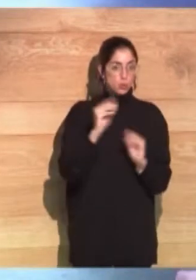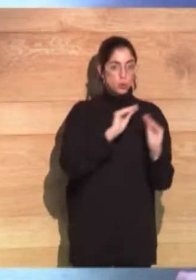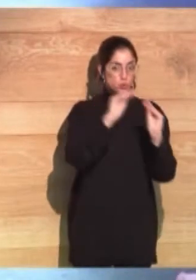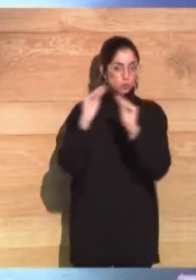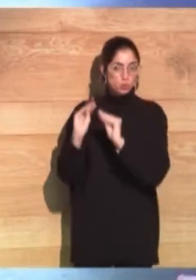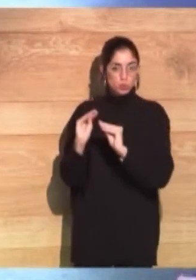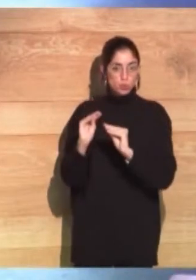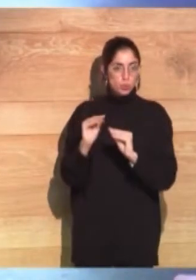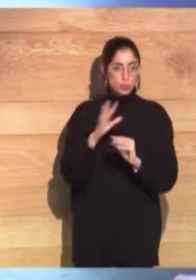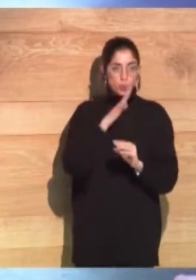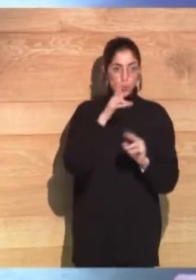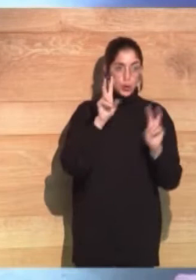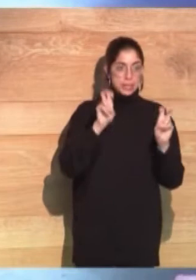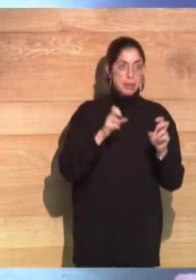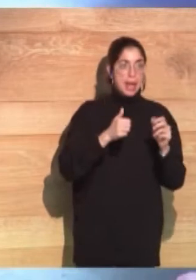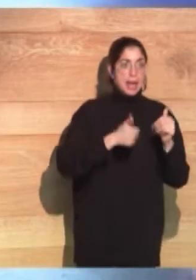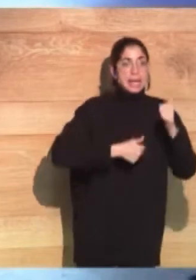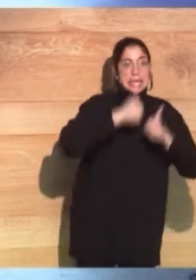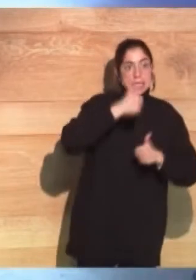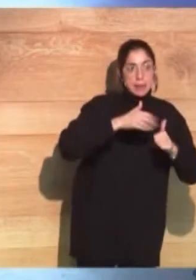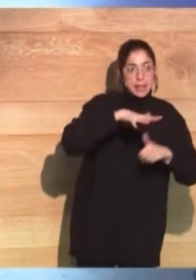Las rivalidades geopolíticas,